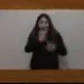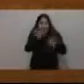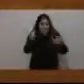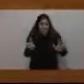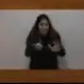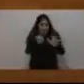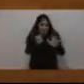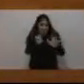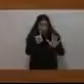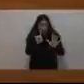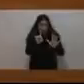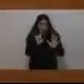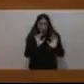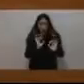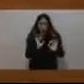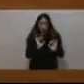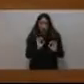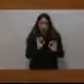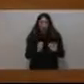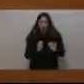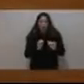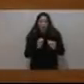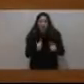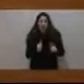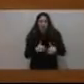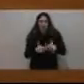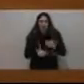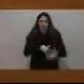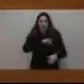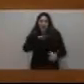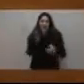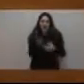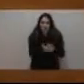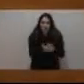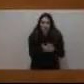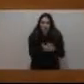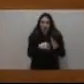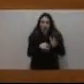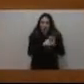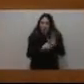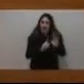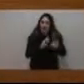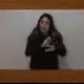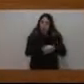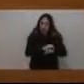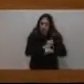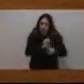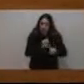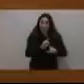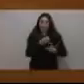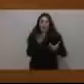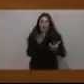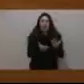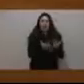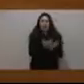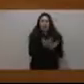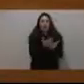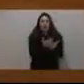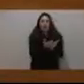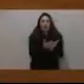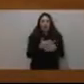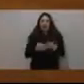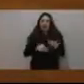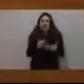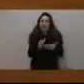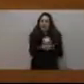de la tramitación del expediente, la legalidad. Pero la solicitud de la autorización administrativa, todo trámites que no